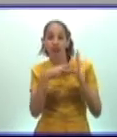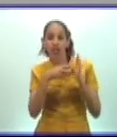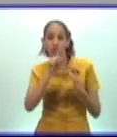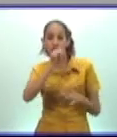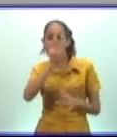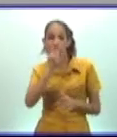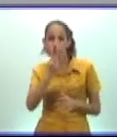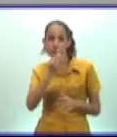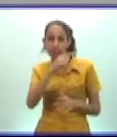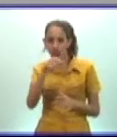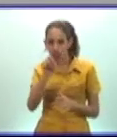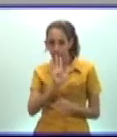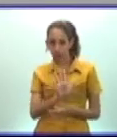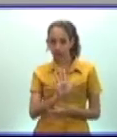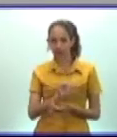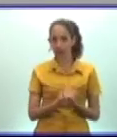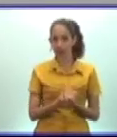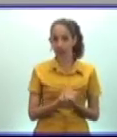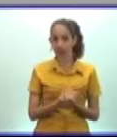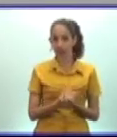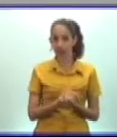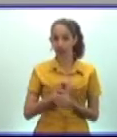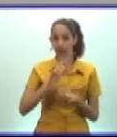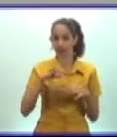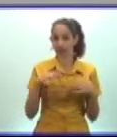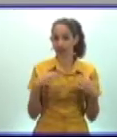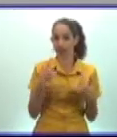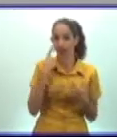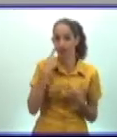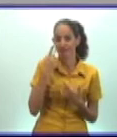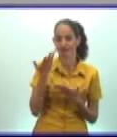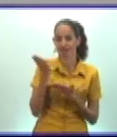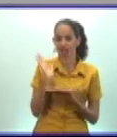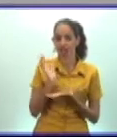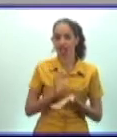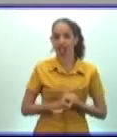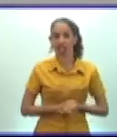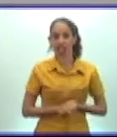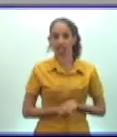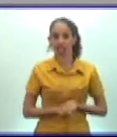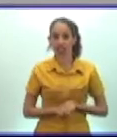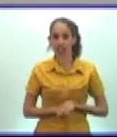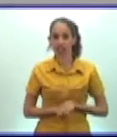y el divisor tienen signos diferentes.